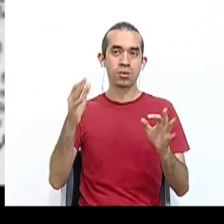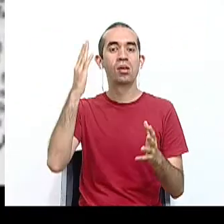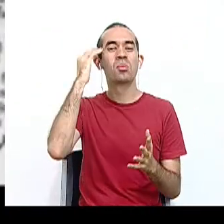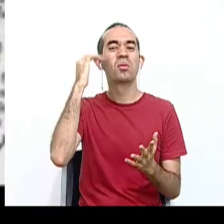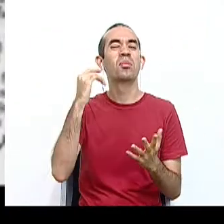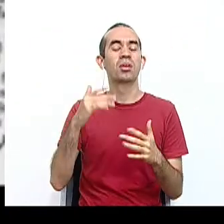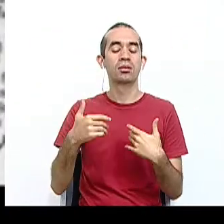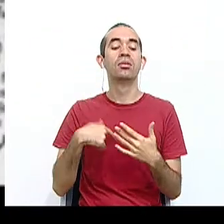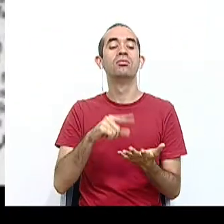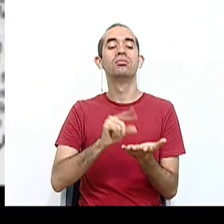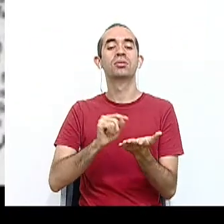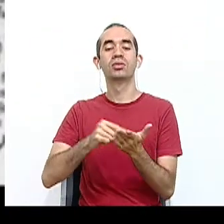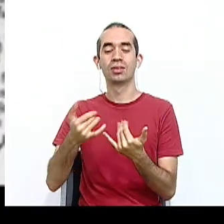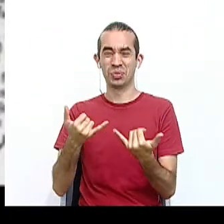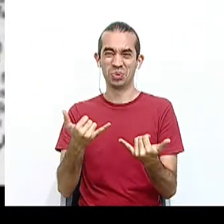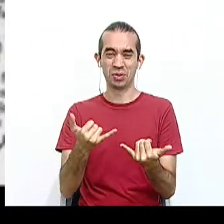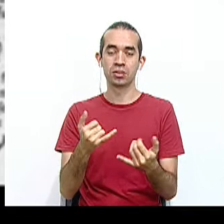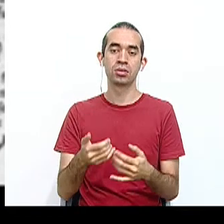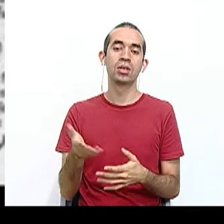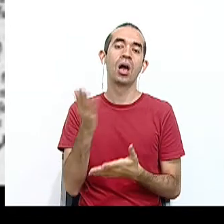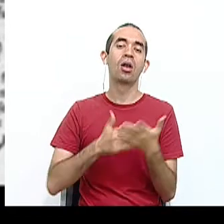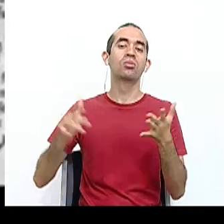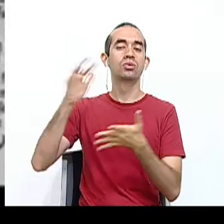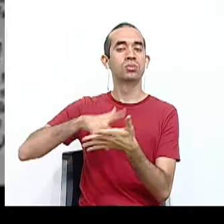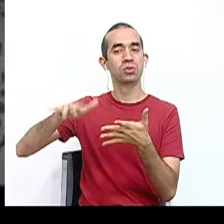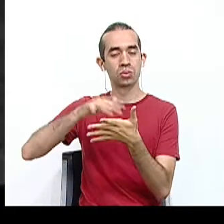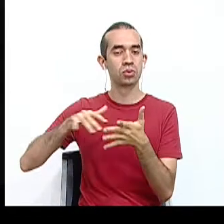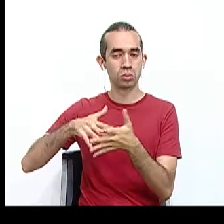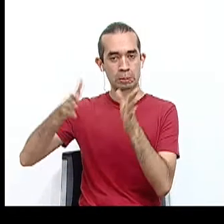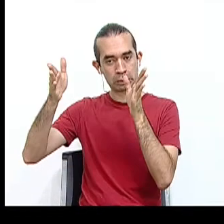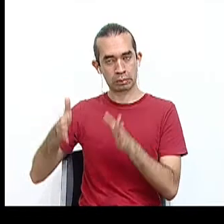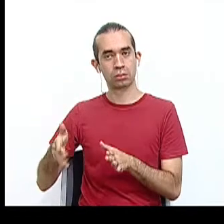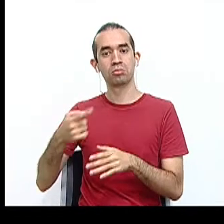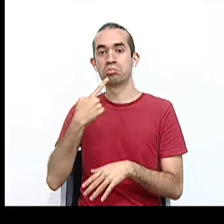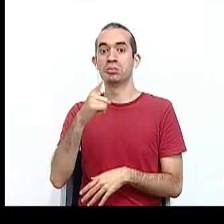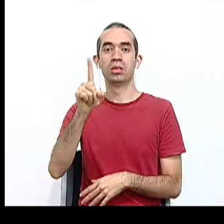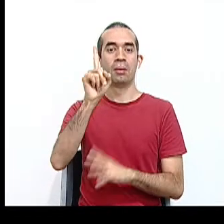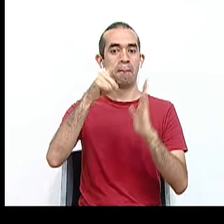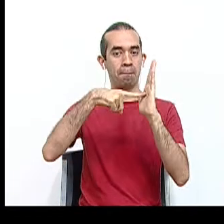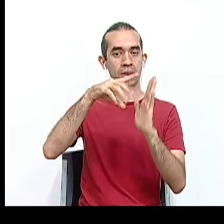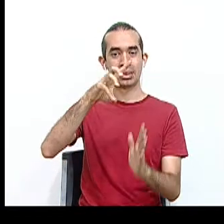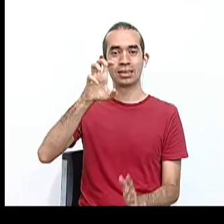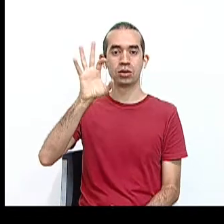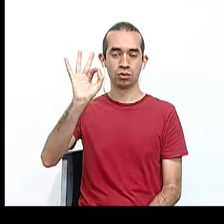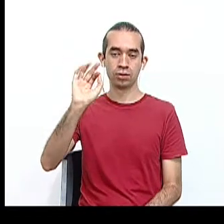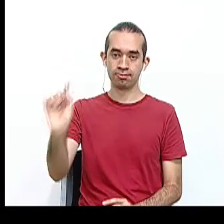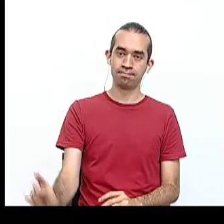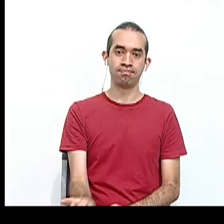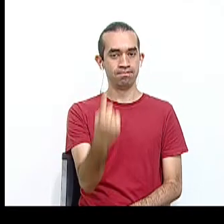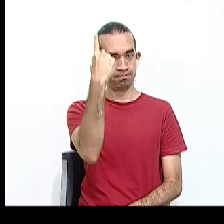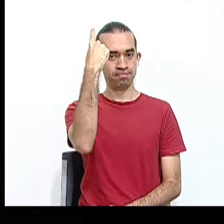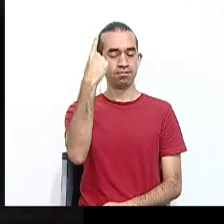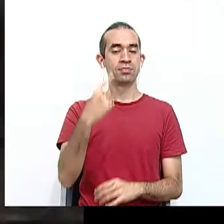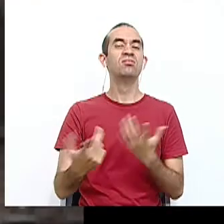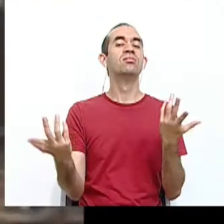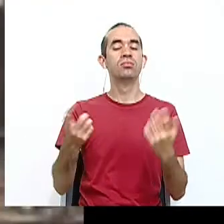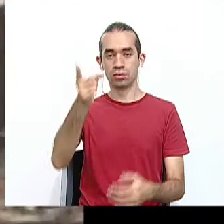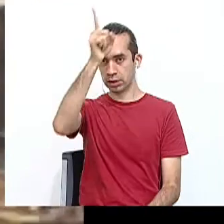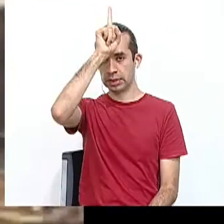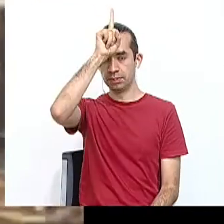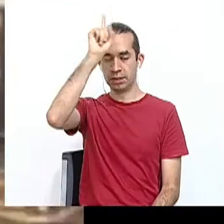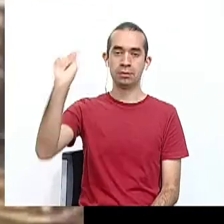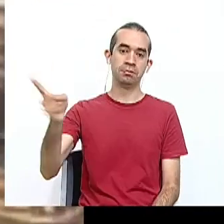impresos actuales. Algunos estudiosos afirman que en 1609 apareció en Alemania la